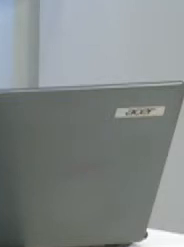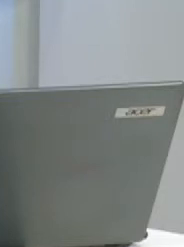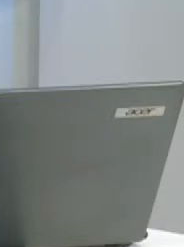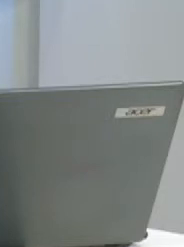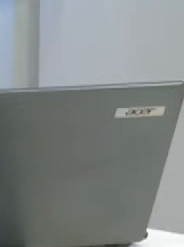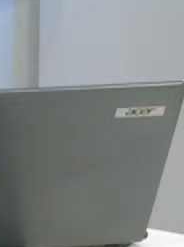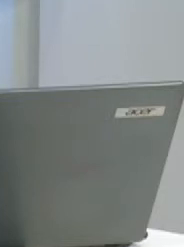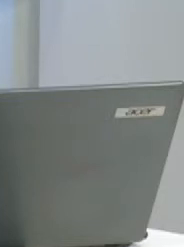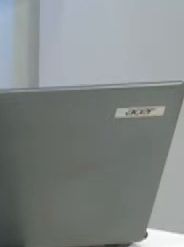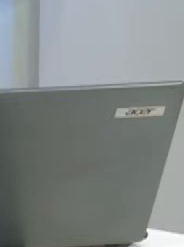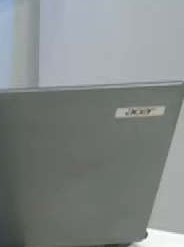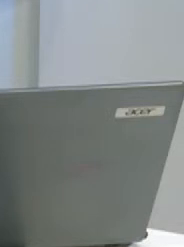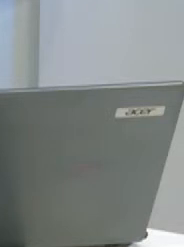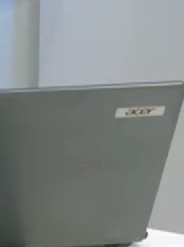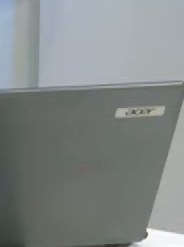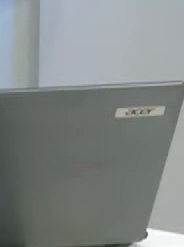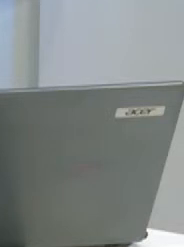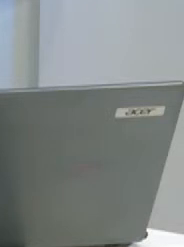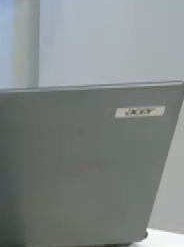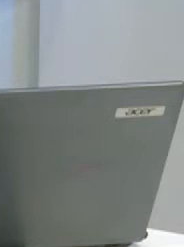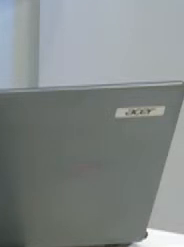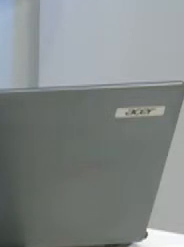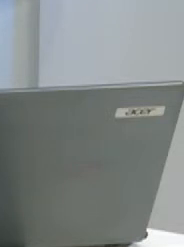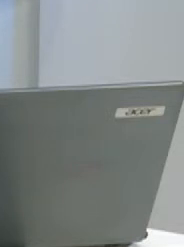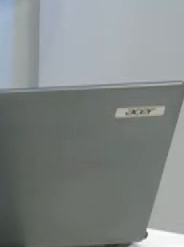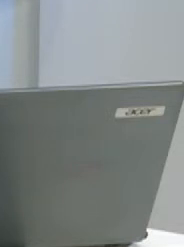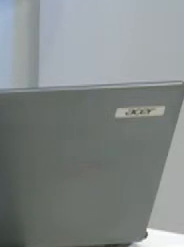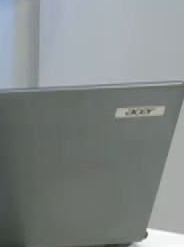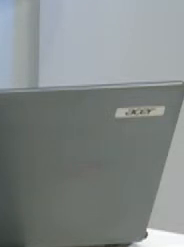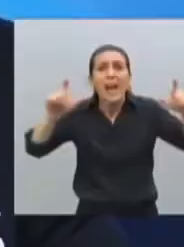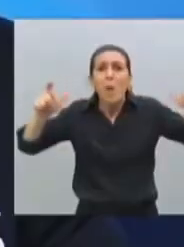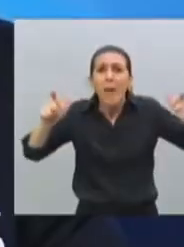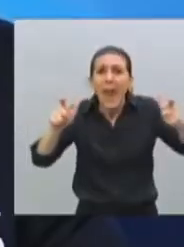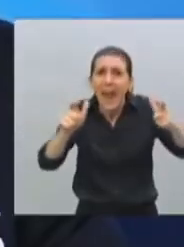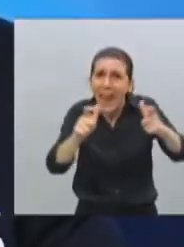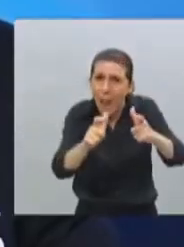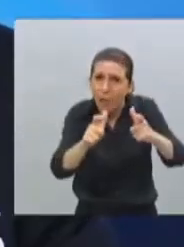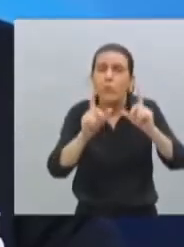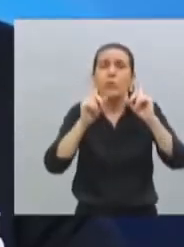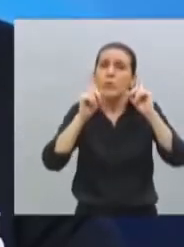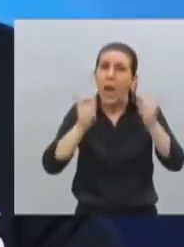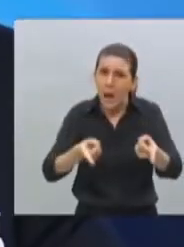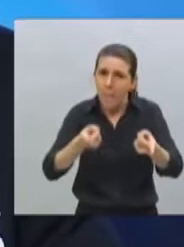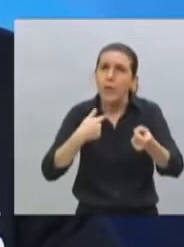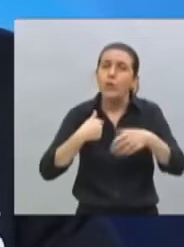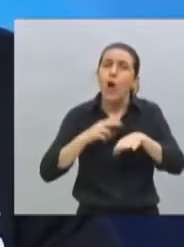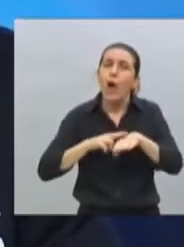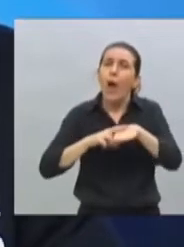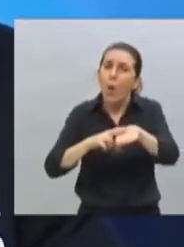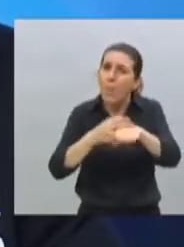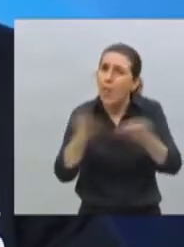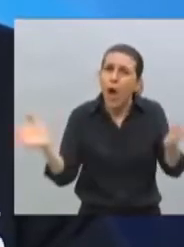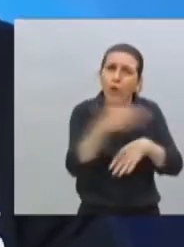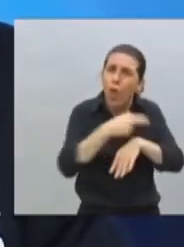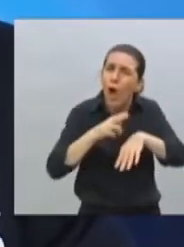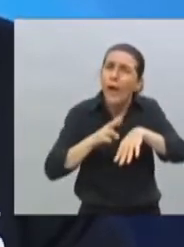ancho de nuestro país. Sí, digamos, desde el principio de la pandemia, creo que la Argentina y desde el gobierno nacional tomó